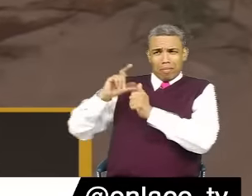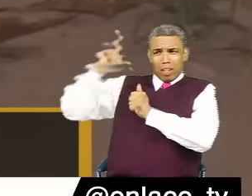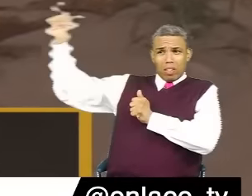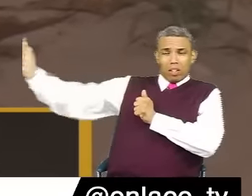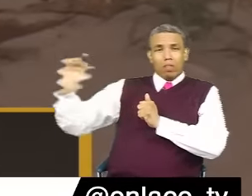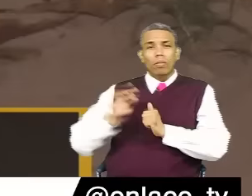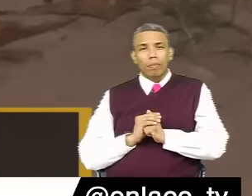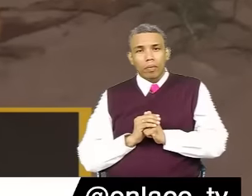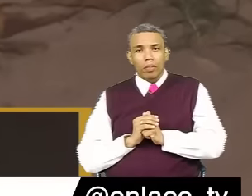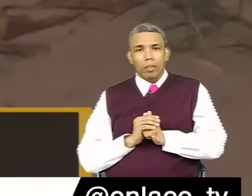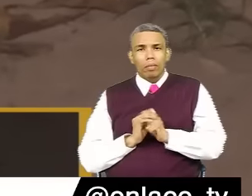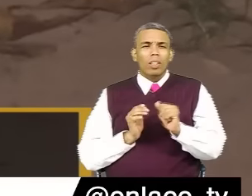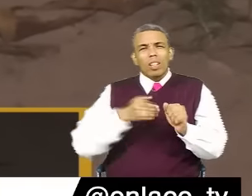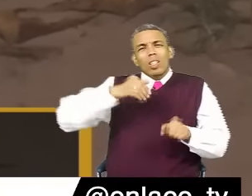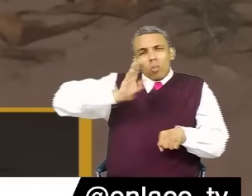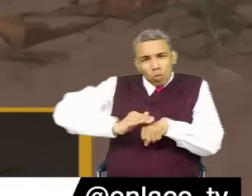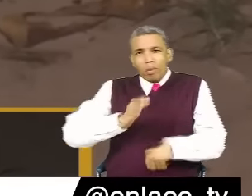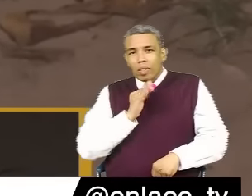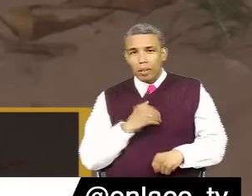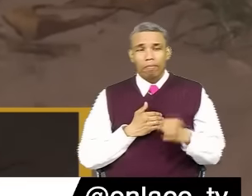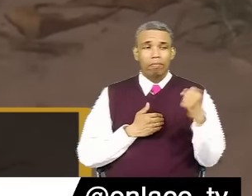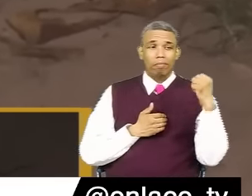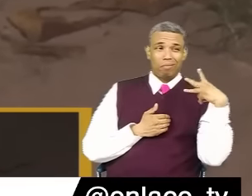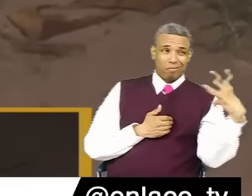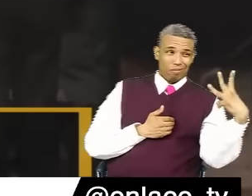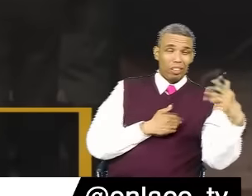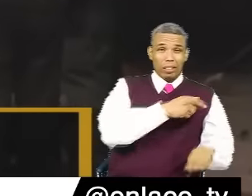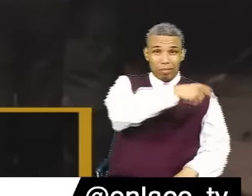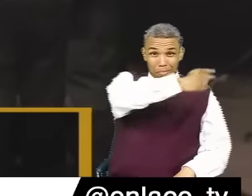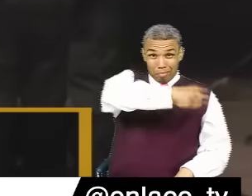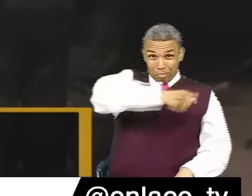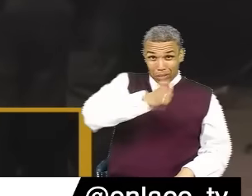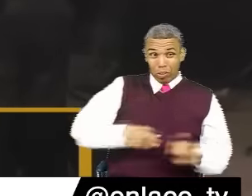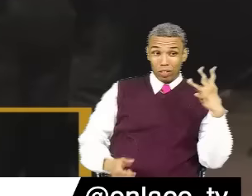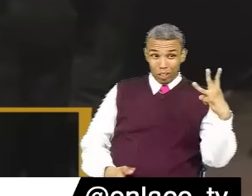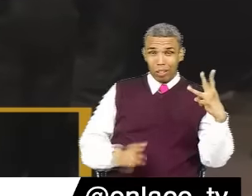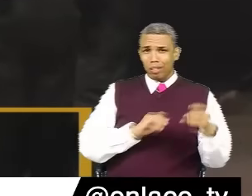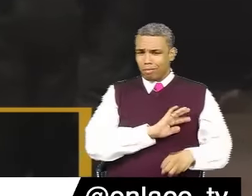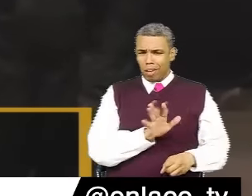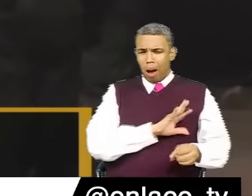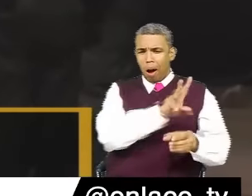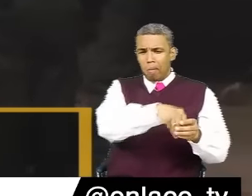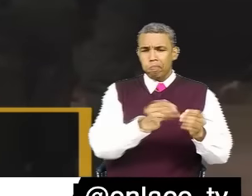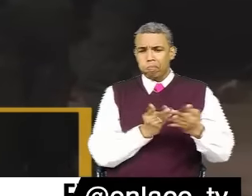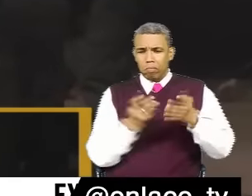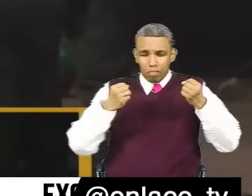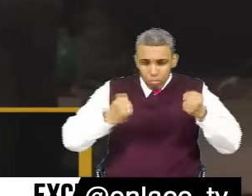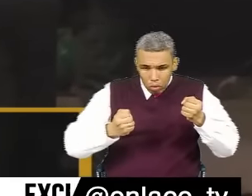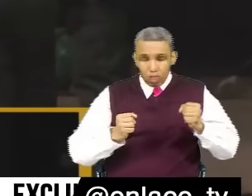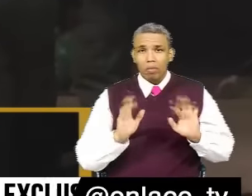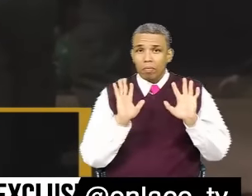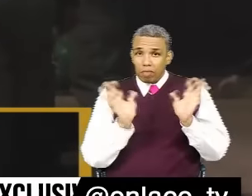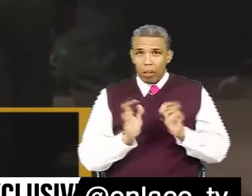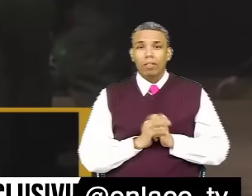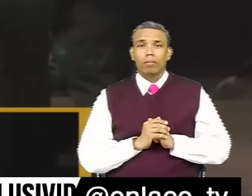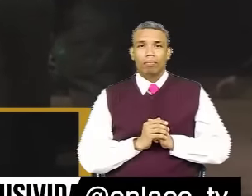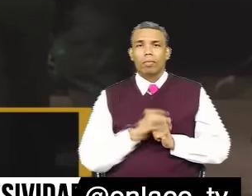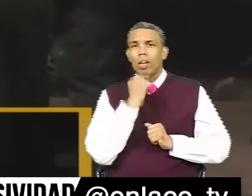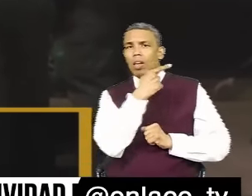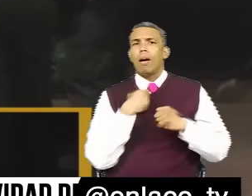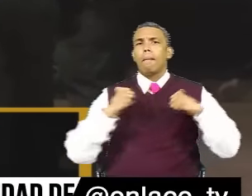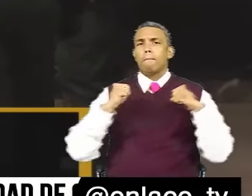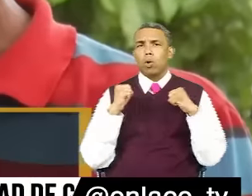de Bogotá, en la cárcel La Picota, y habían quedado, la ley había quedado de que hoy nos lo traían a una audiencia y que él venía a declarar a favor del